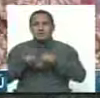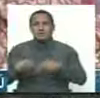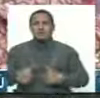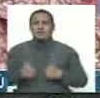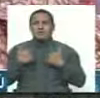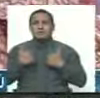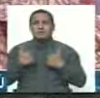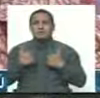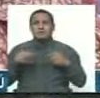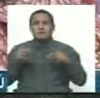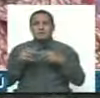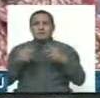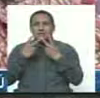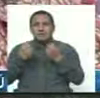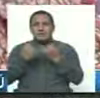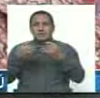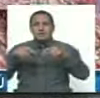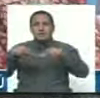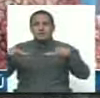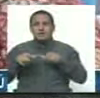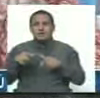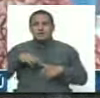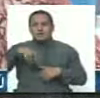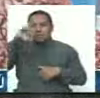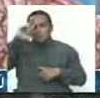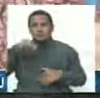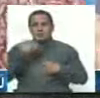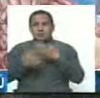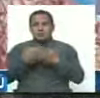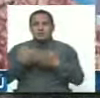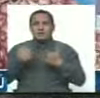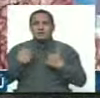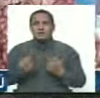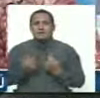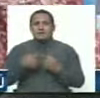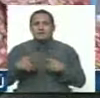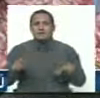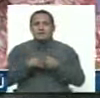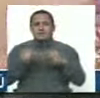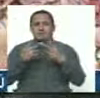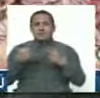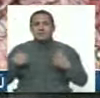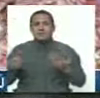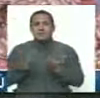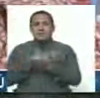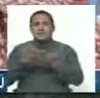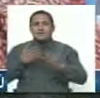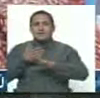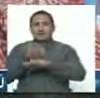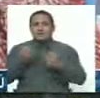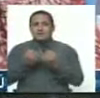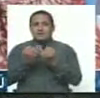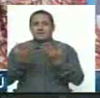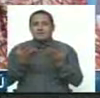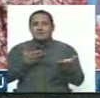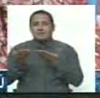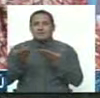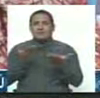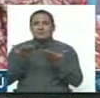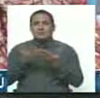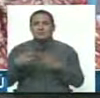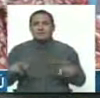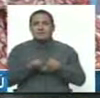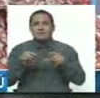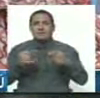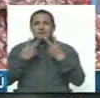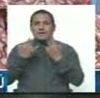vida. Eso pasa en muchas zonas del país. O sea, puedo tener dinero, no un montón, pero puedo tener dinero, pero no tengo acceso a todos estos servicios. Y en ese